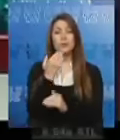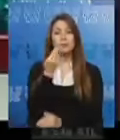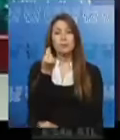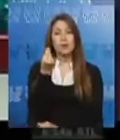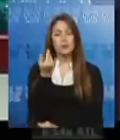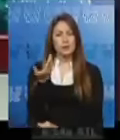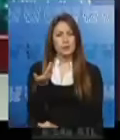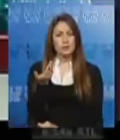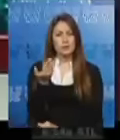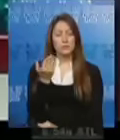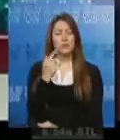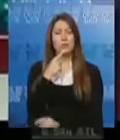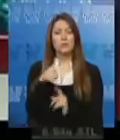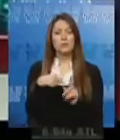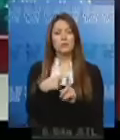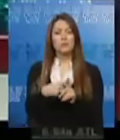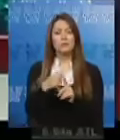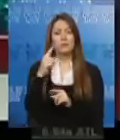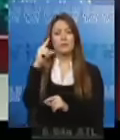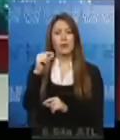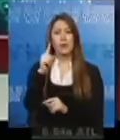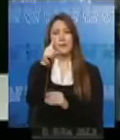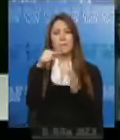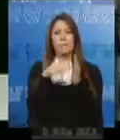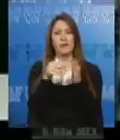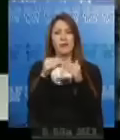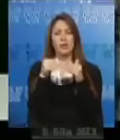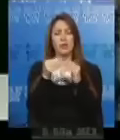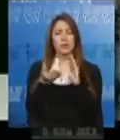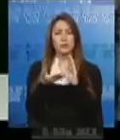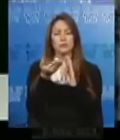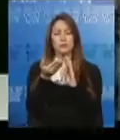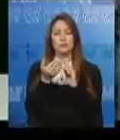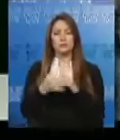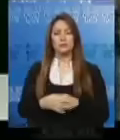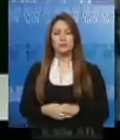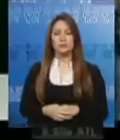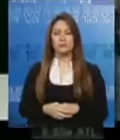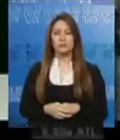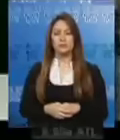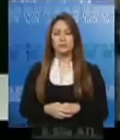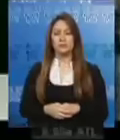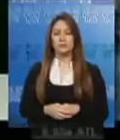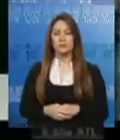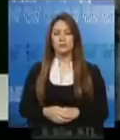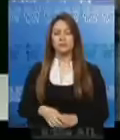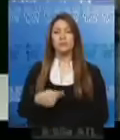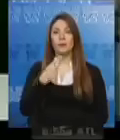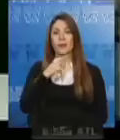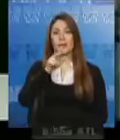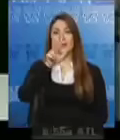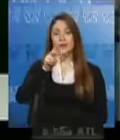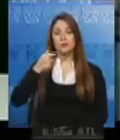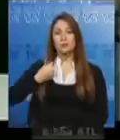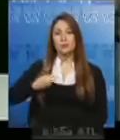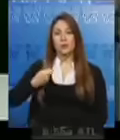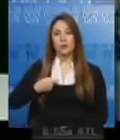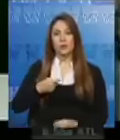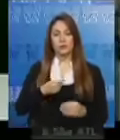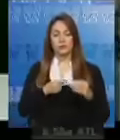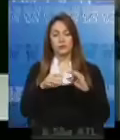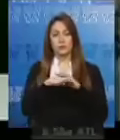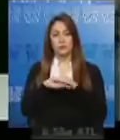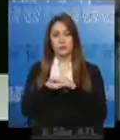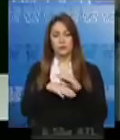ese acceso a las divisas por un poco más de mil dólares? Lo que estamos poniendo es una restricción de 3 salarios básicos en efectivo.